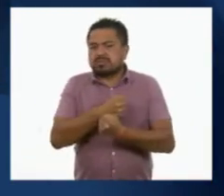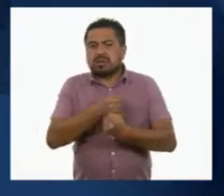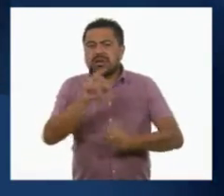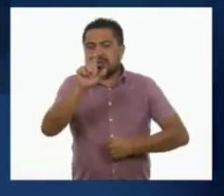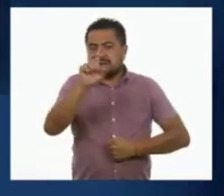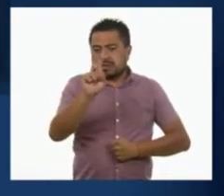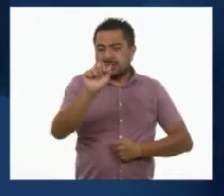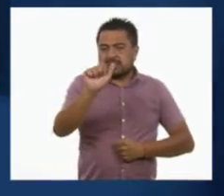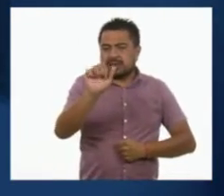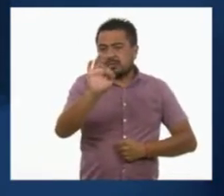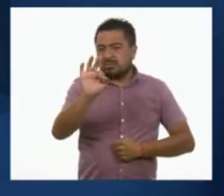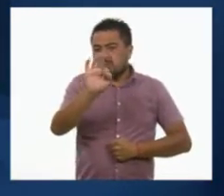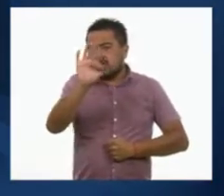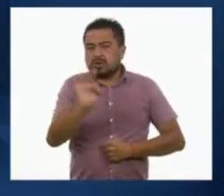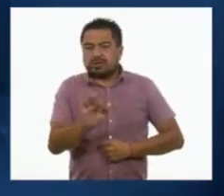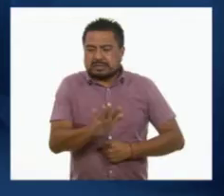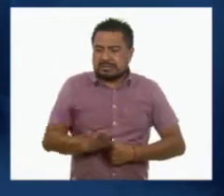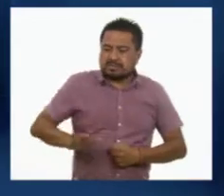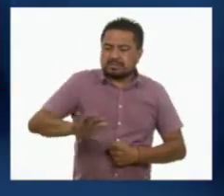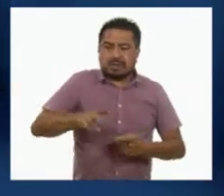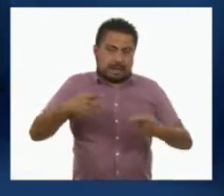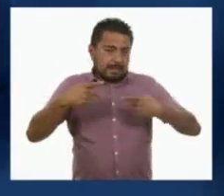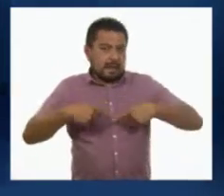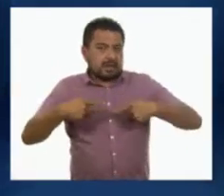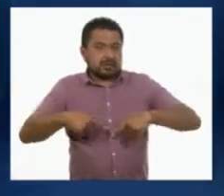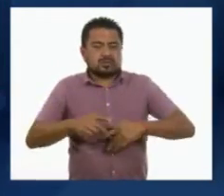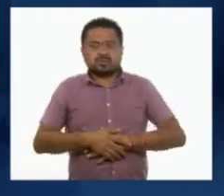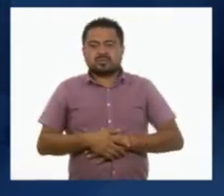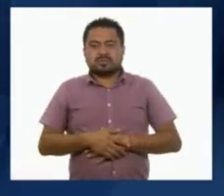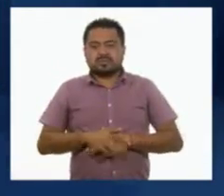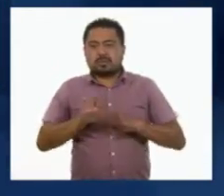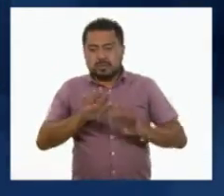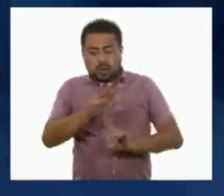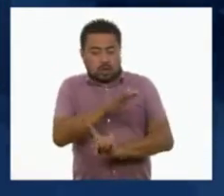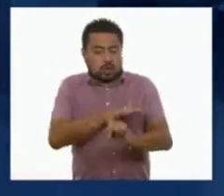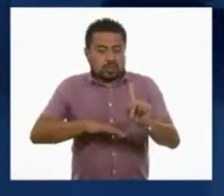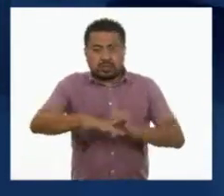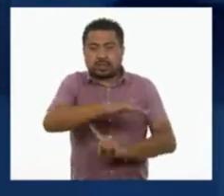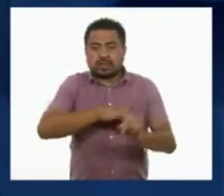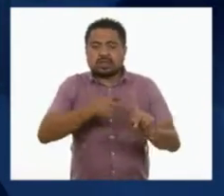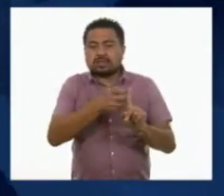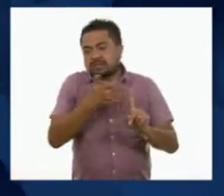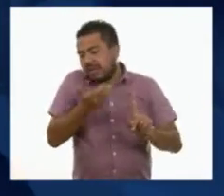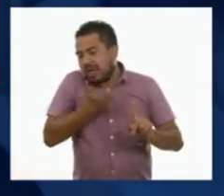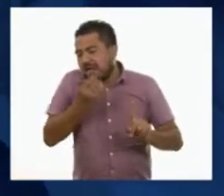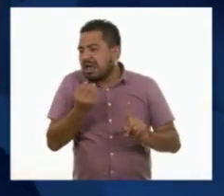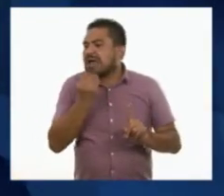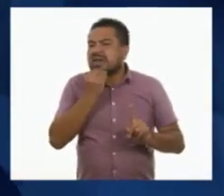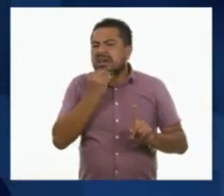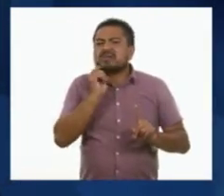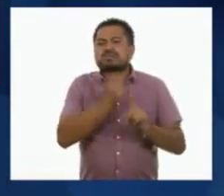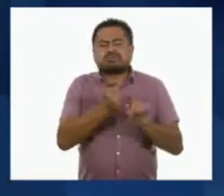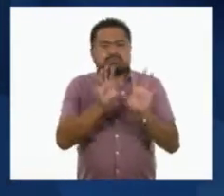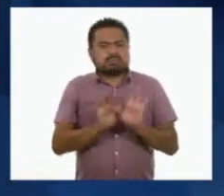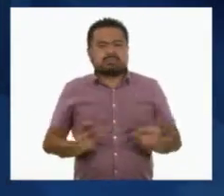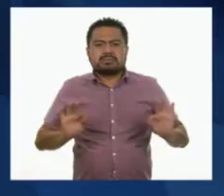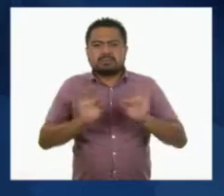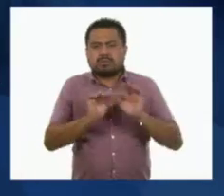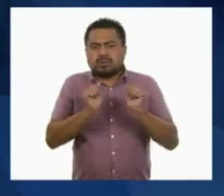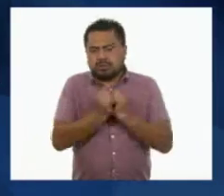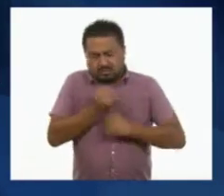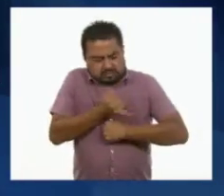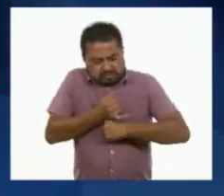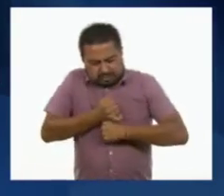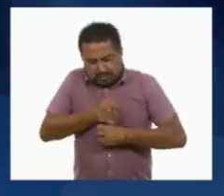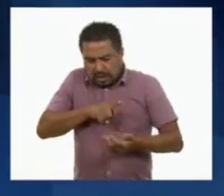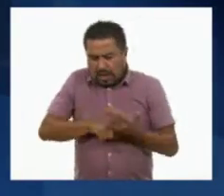del 36% de la población. En este contexto, los hábitos alimenticios son fundamentales en el estudio